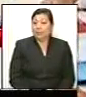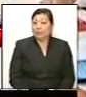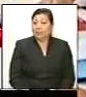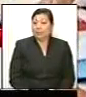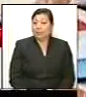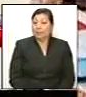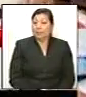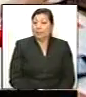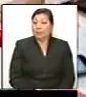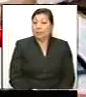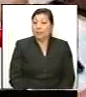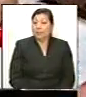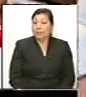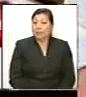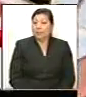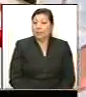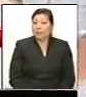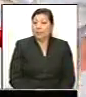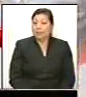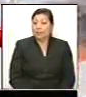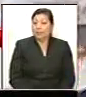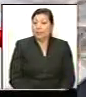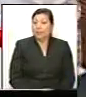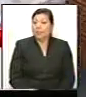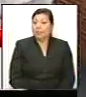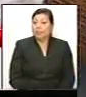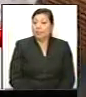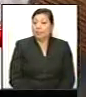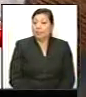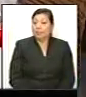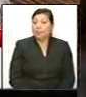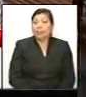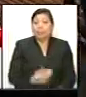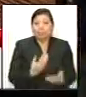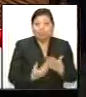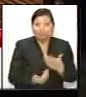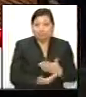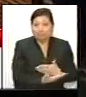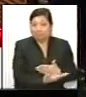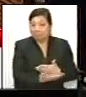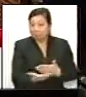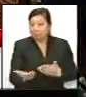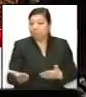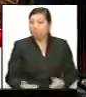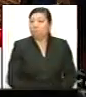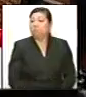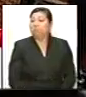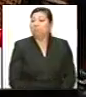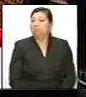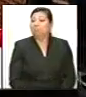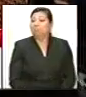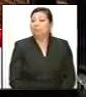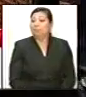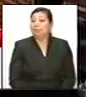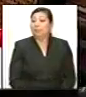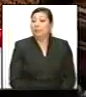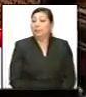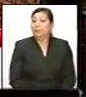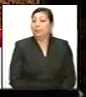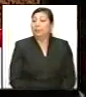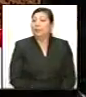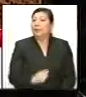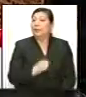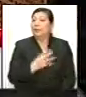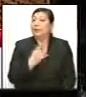uso de la interrupción, congresista Aramayo. Muchas gracias, presidente. Buenos días a los invitados que nos acompañan y a los miembros de la comisión. Sí, yo